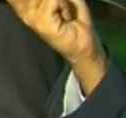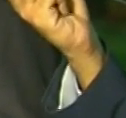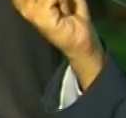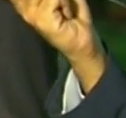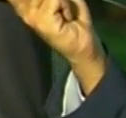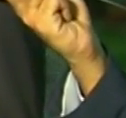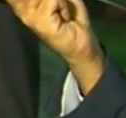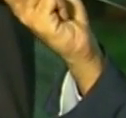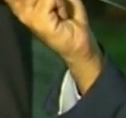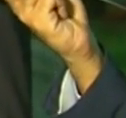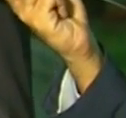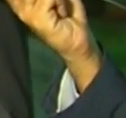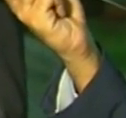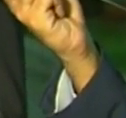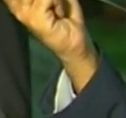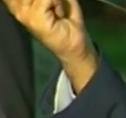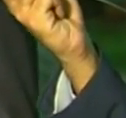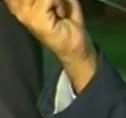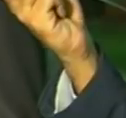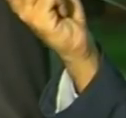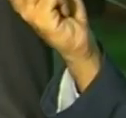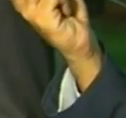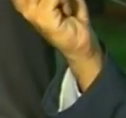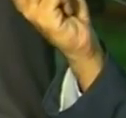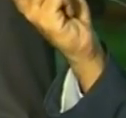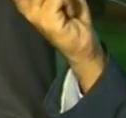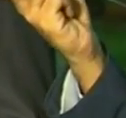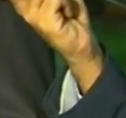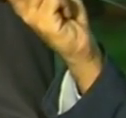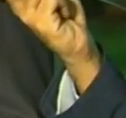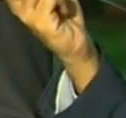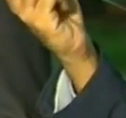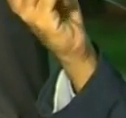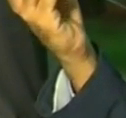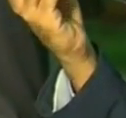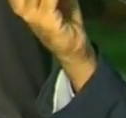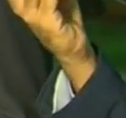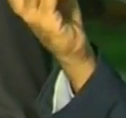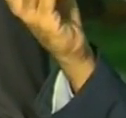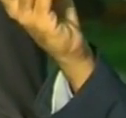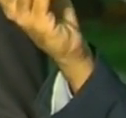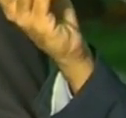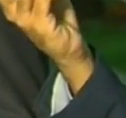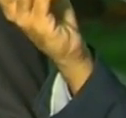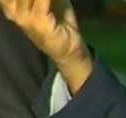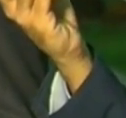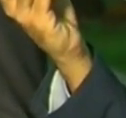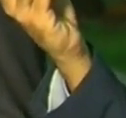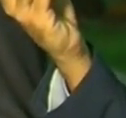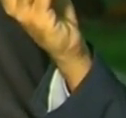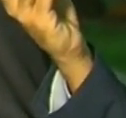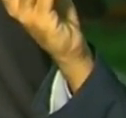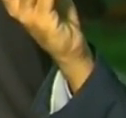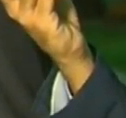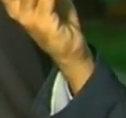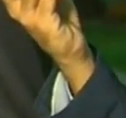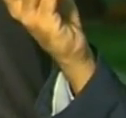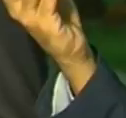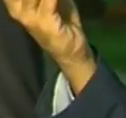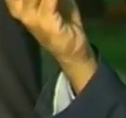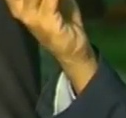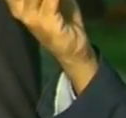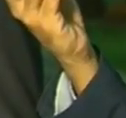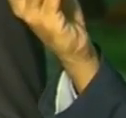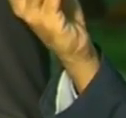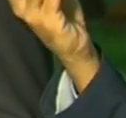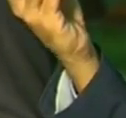socioeconómicos del pueblo, que en este caso es la SUM, tiene la Secretaría Técnica. Establecemos un conjunto de lineamientos para